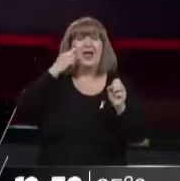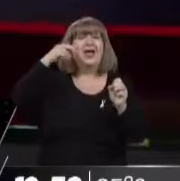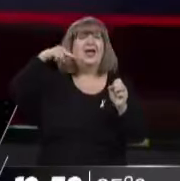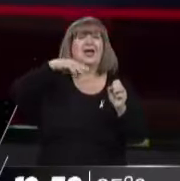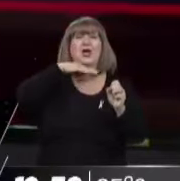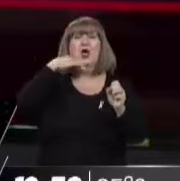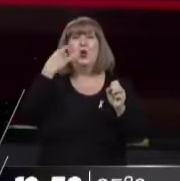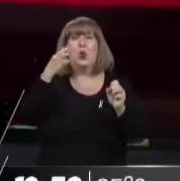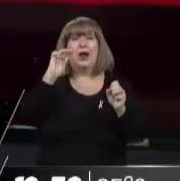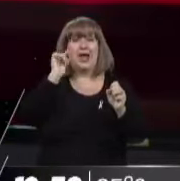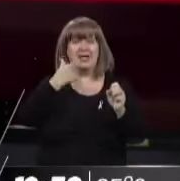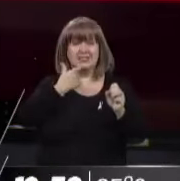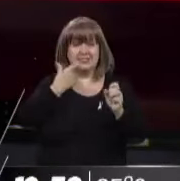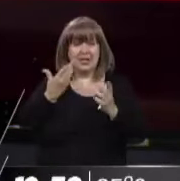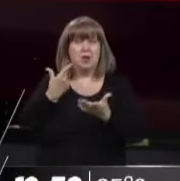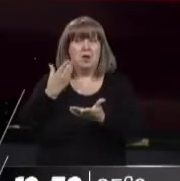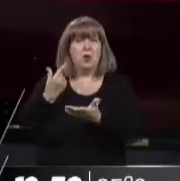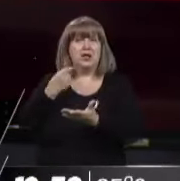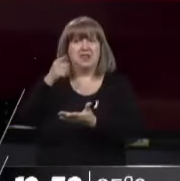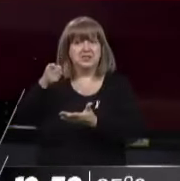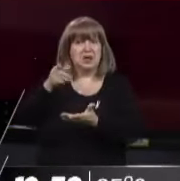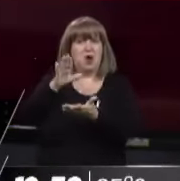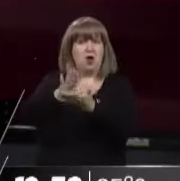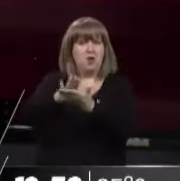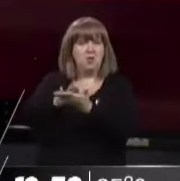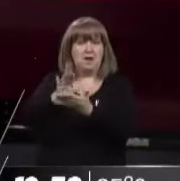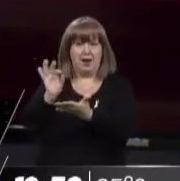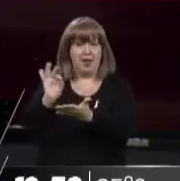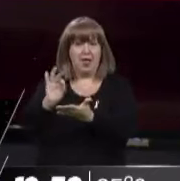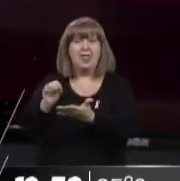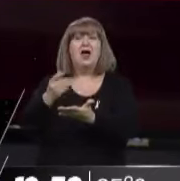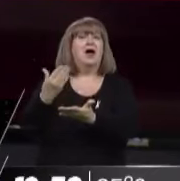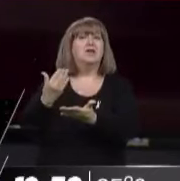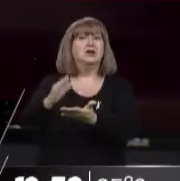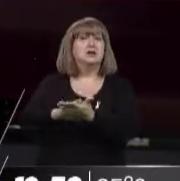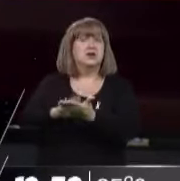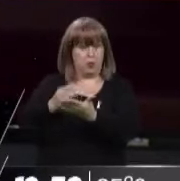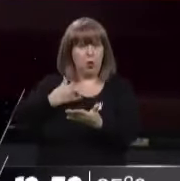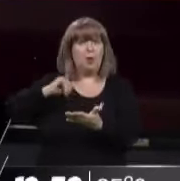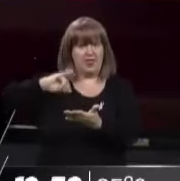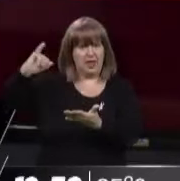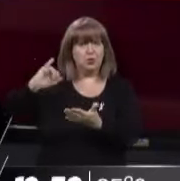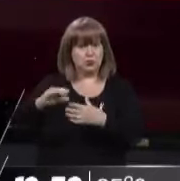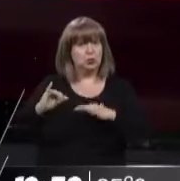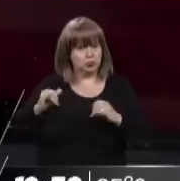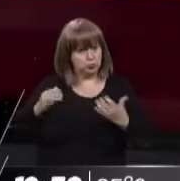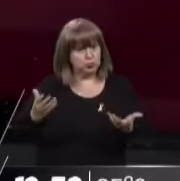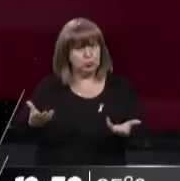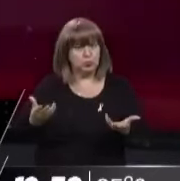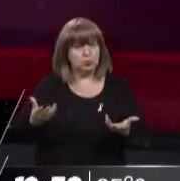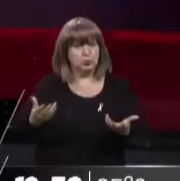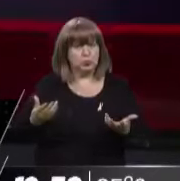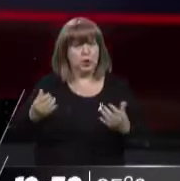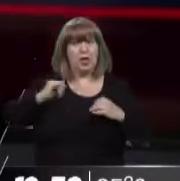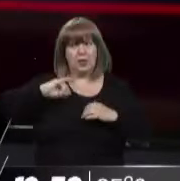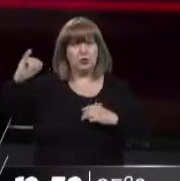le imputa a alguien un delito, claro, o una ofensa a la moral o lo que sea. Entonces uno puede accionar judicialmente. Una figura bastante en desuso y muy discutida en